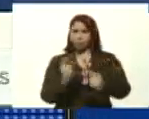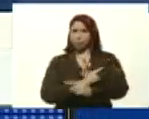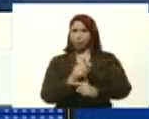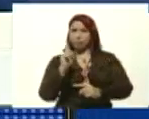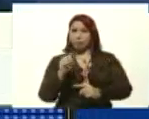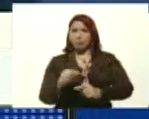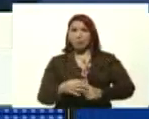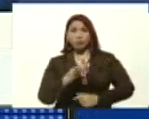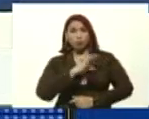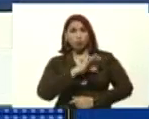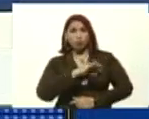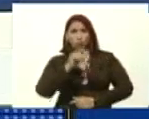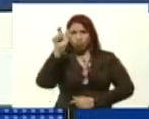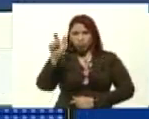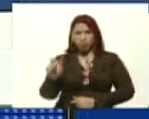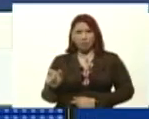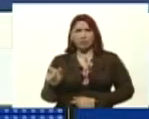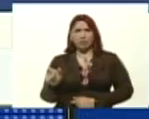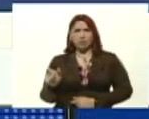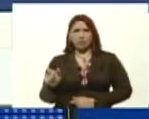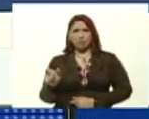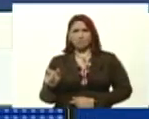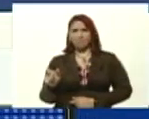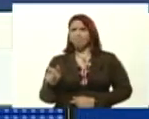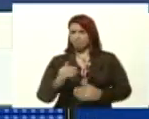un socialista a toda prueba.